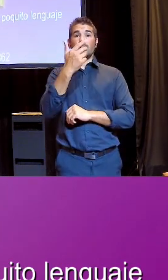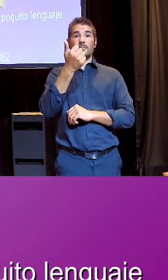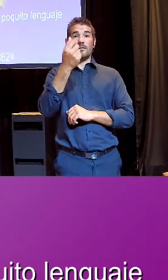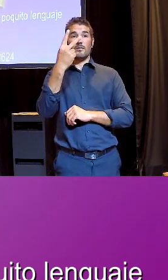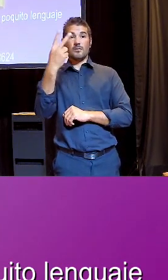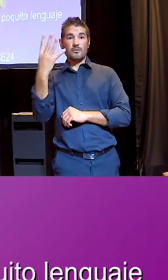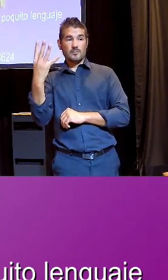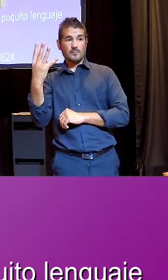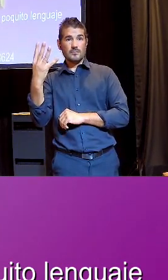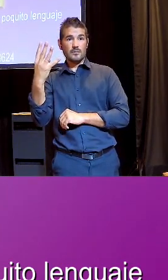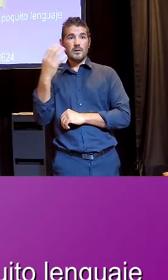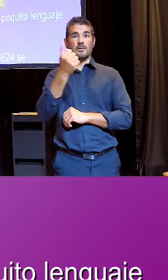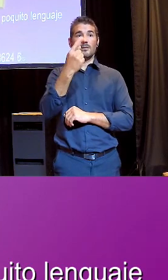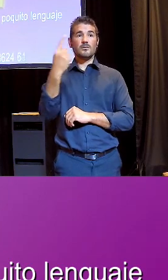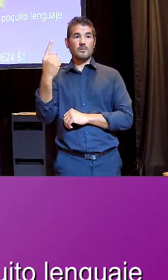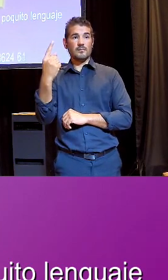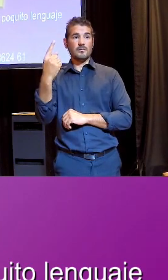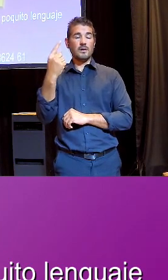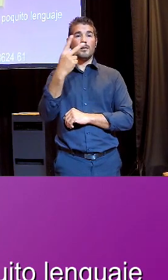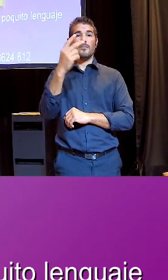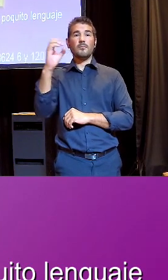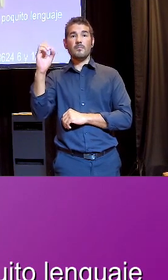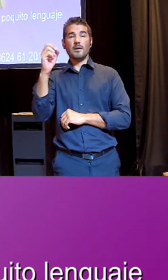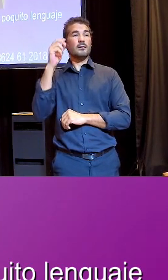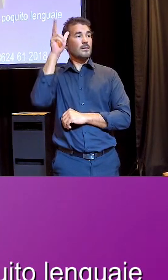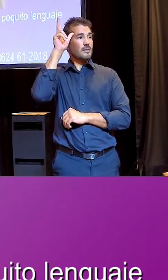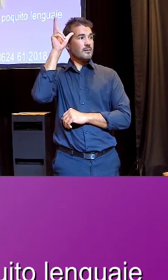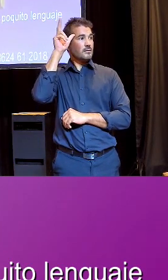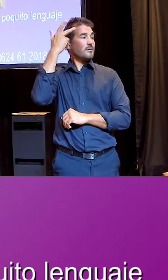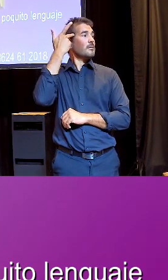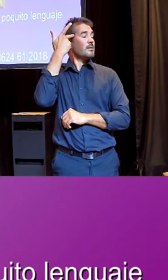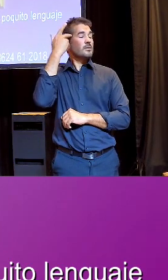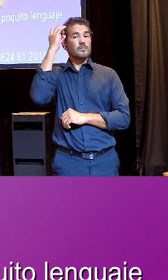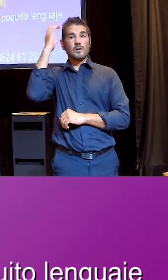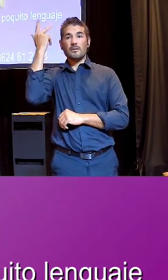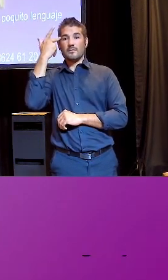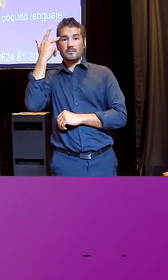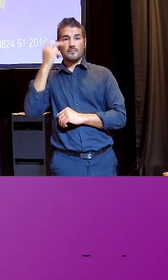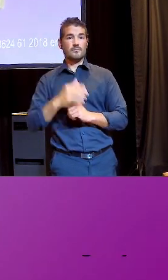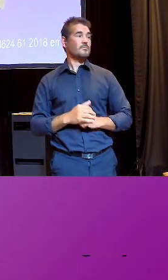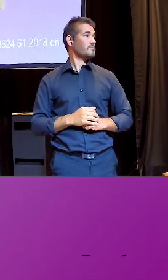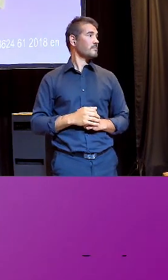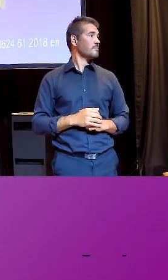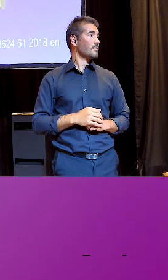03624 61 20 18. ¿Y tu nombre? WhatsApp